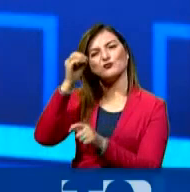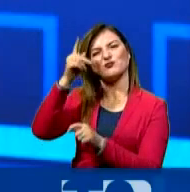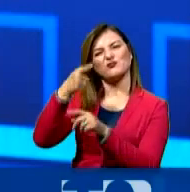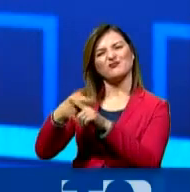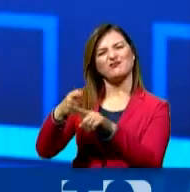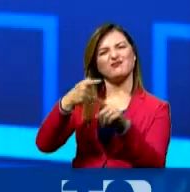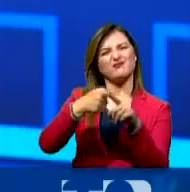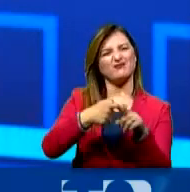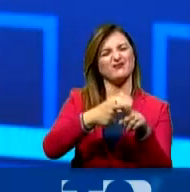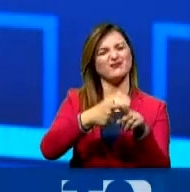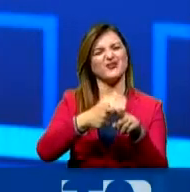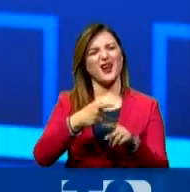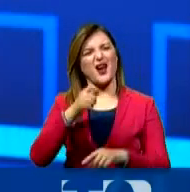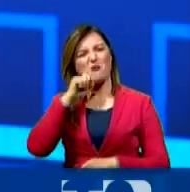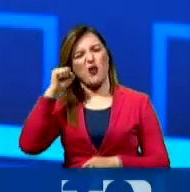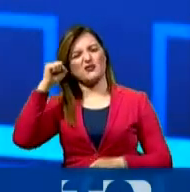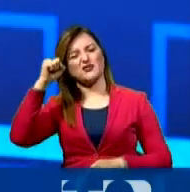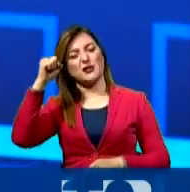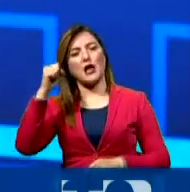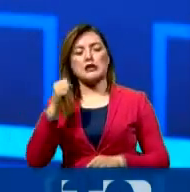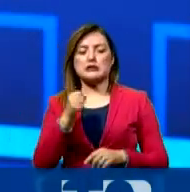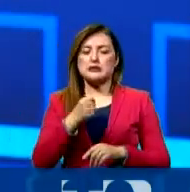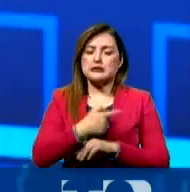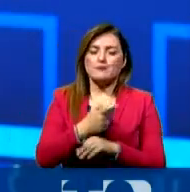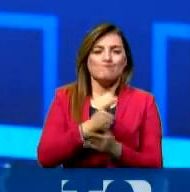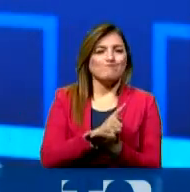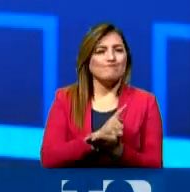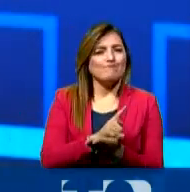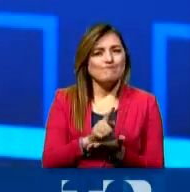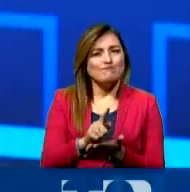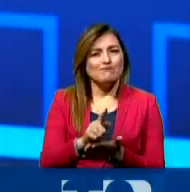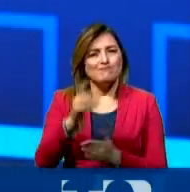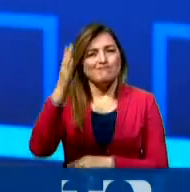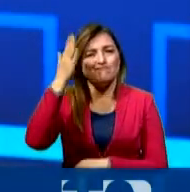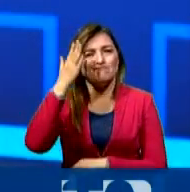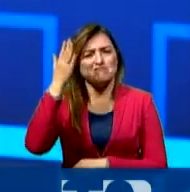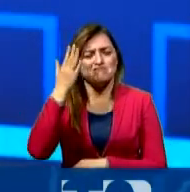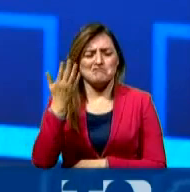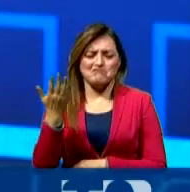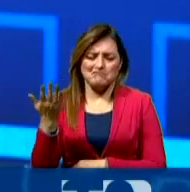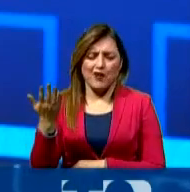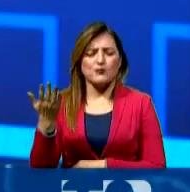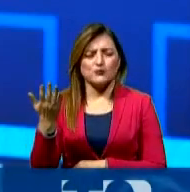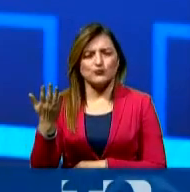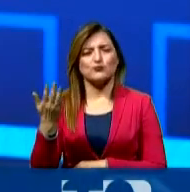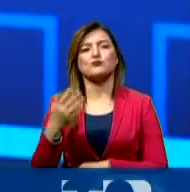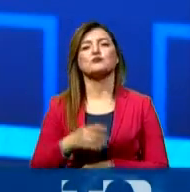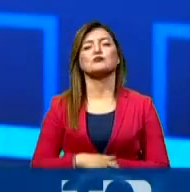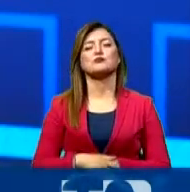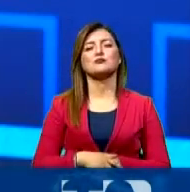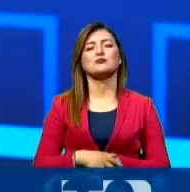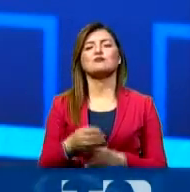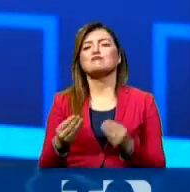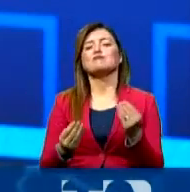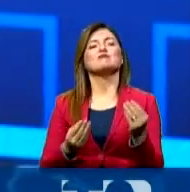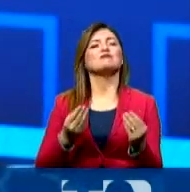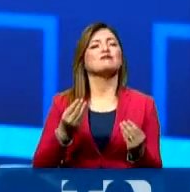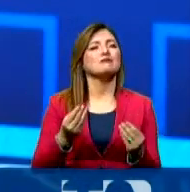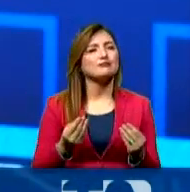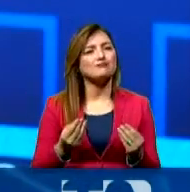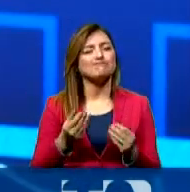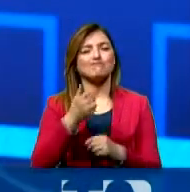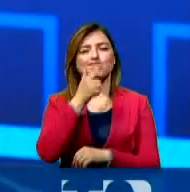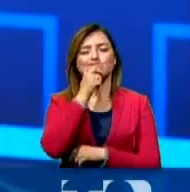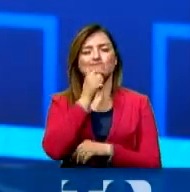desplegarse en los próximos días y semanas es absolutamente previsible. Y esto más bien lo que debe conducirnos es a encontrar